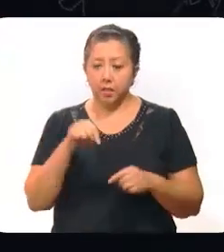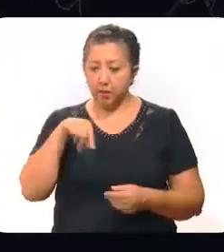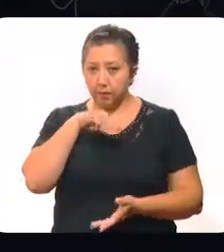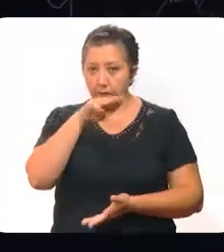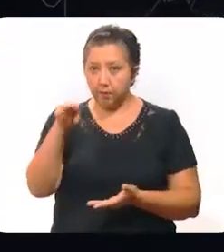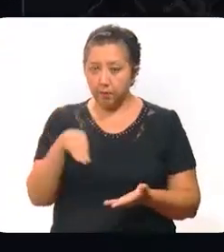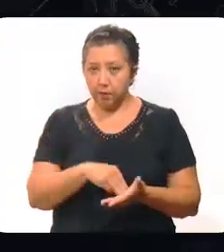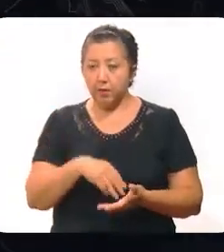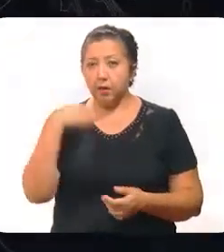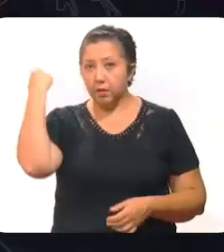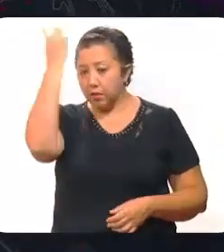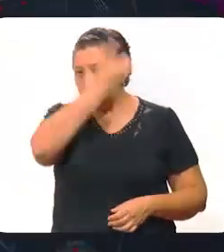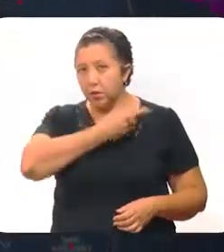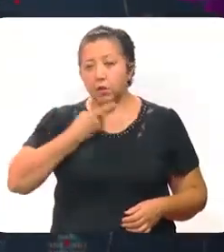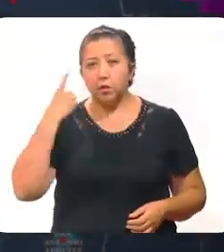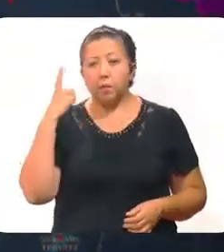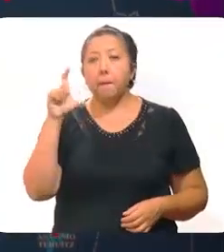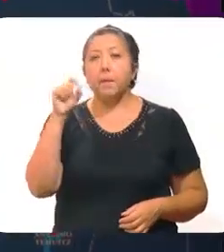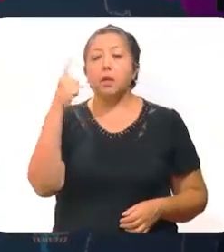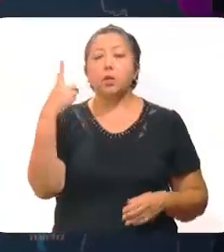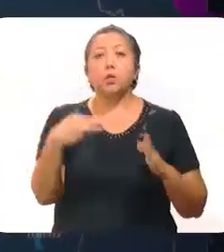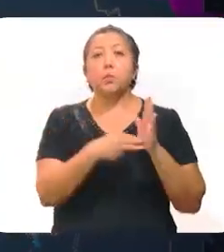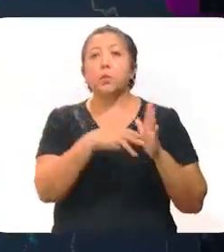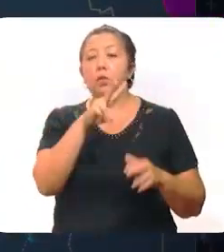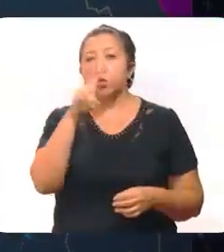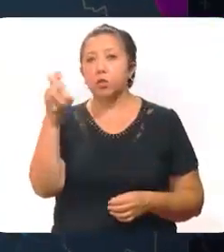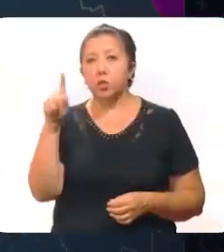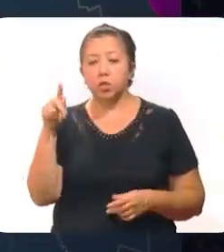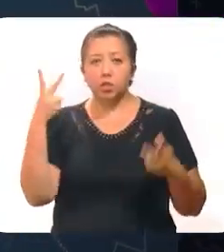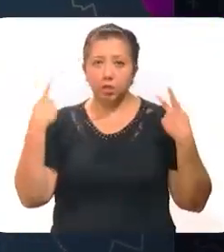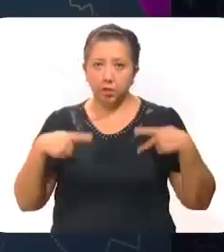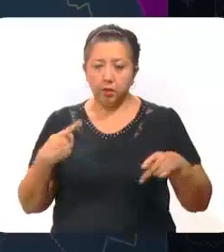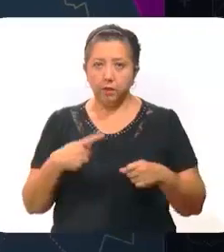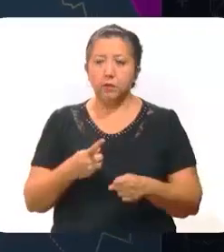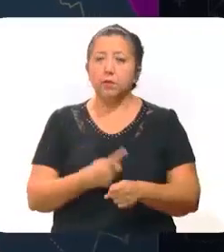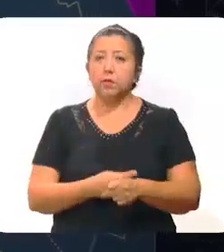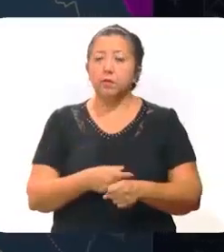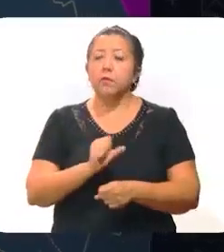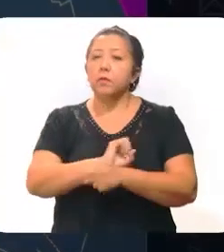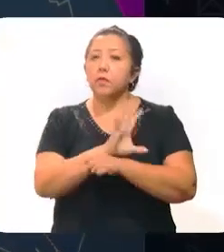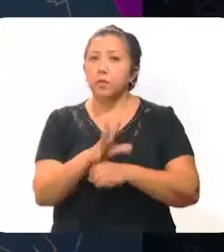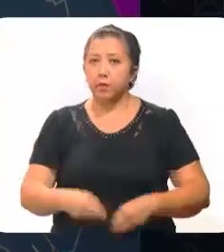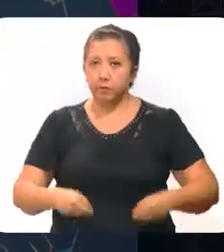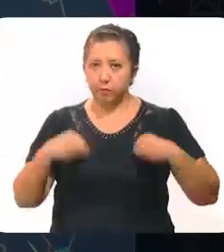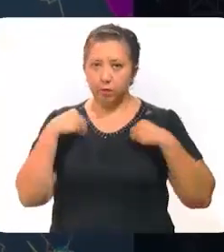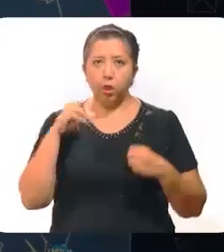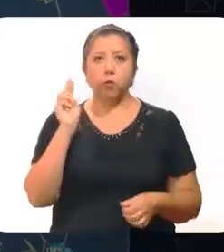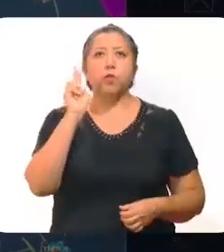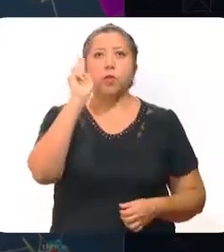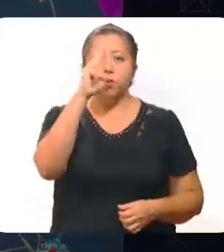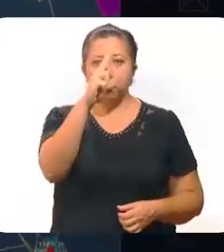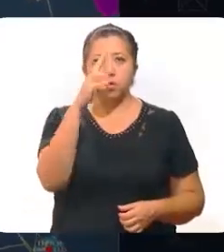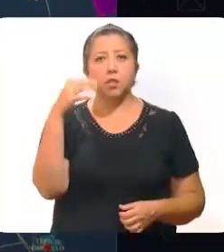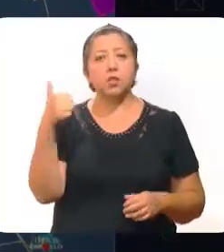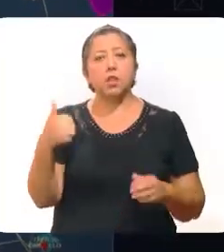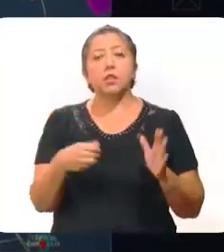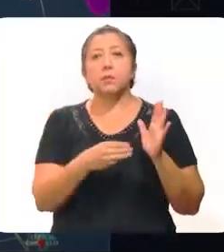Específicamente en Mérida se han diagnosticado 21.270 personas contagiadas de coronavirus, que viven en la zona